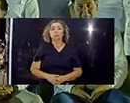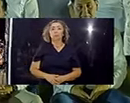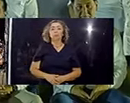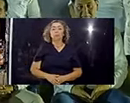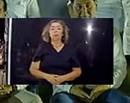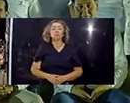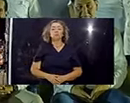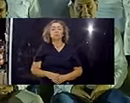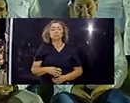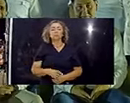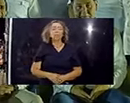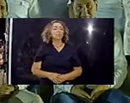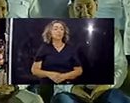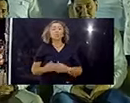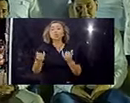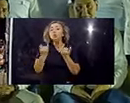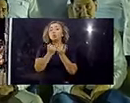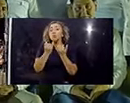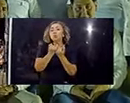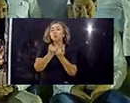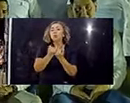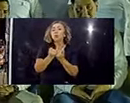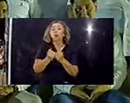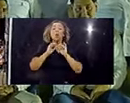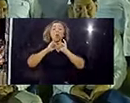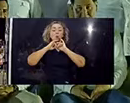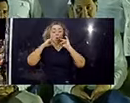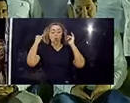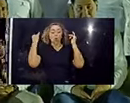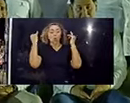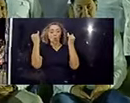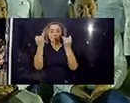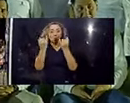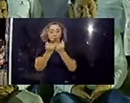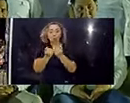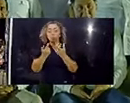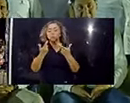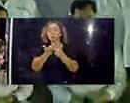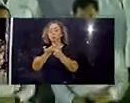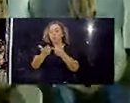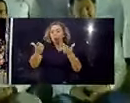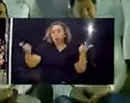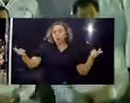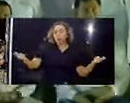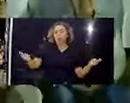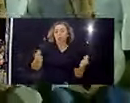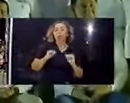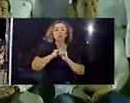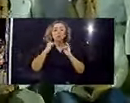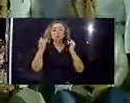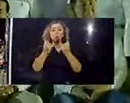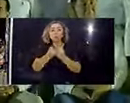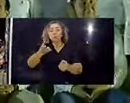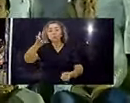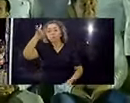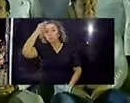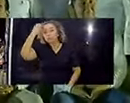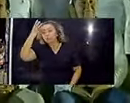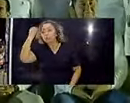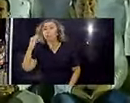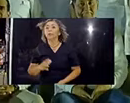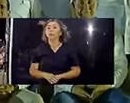de innovación libertad arte educación y saberes son espacios